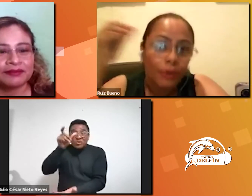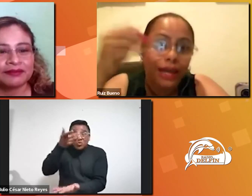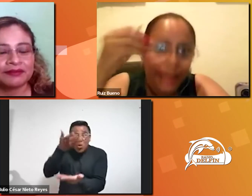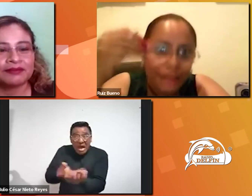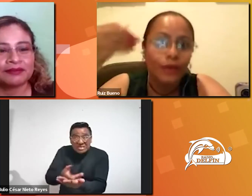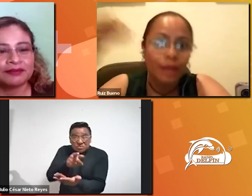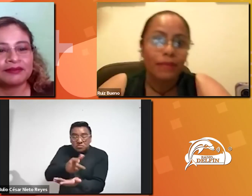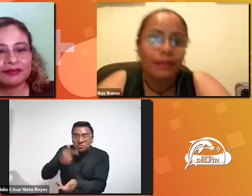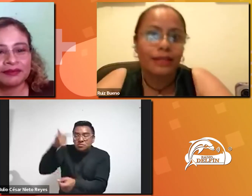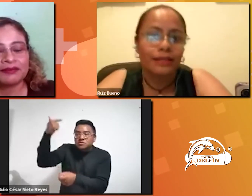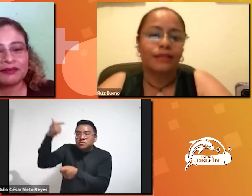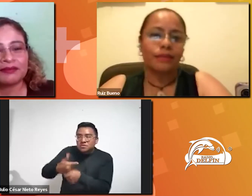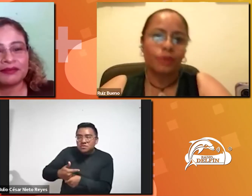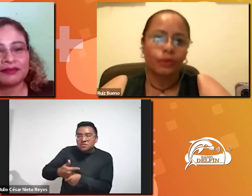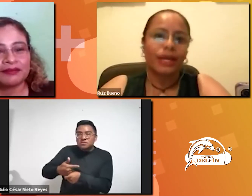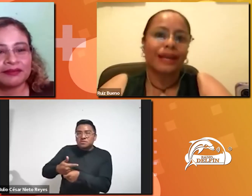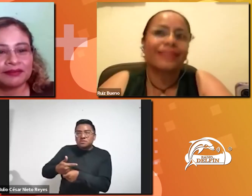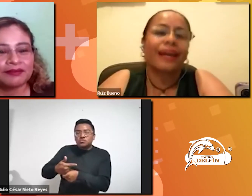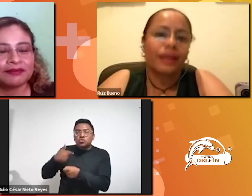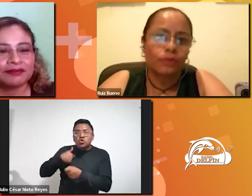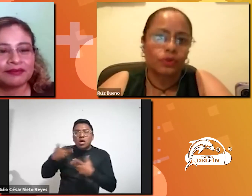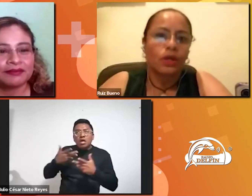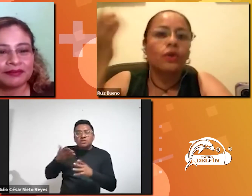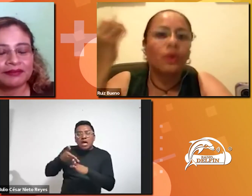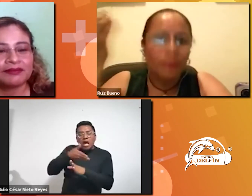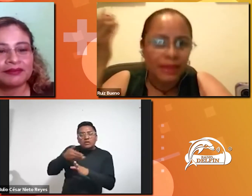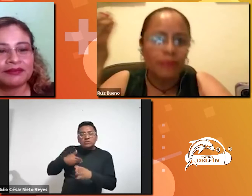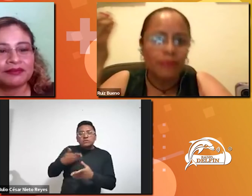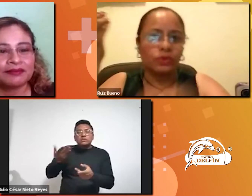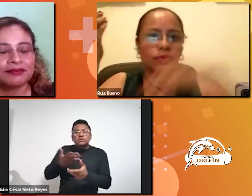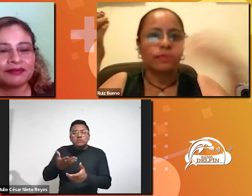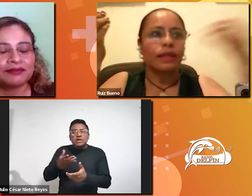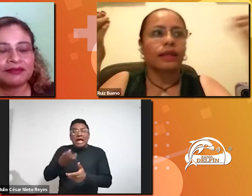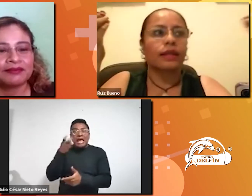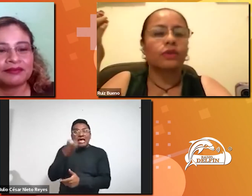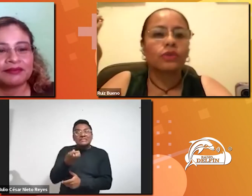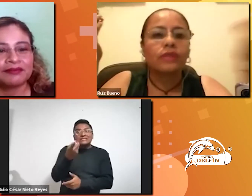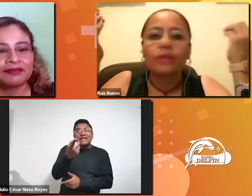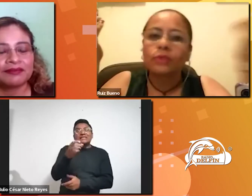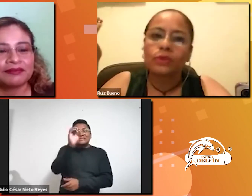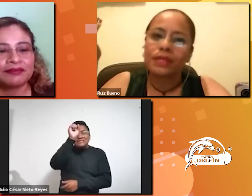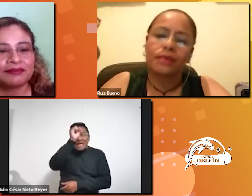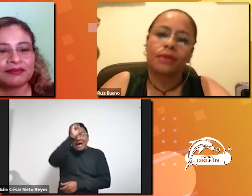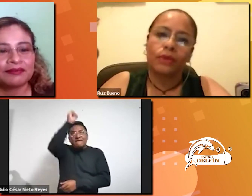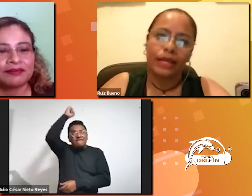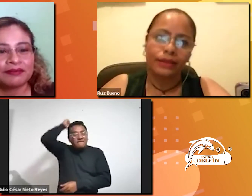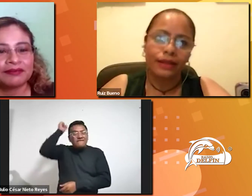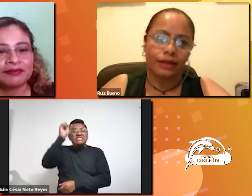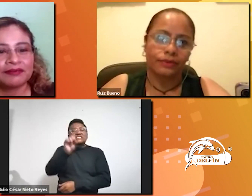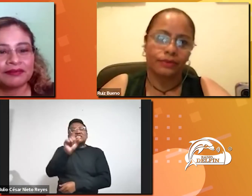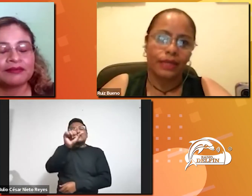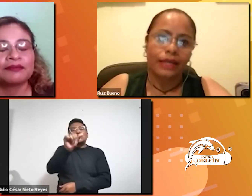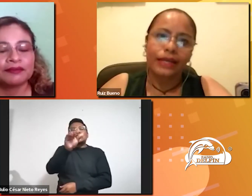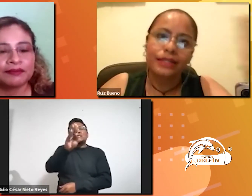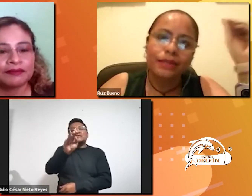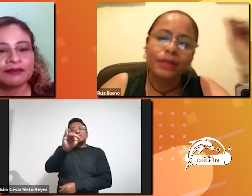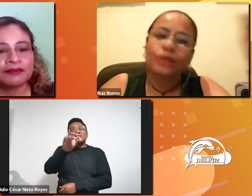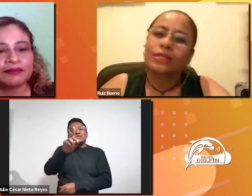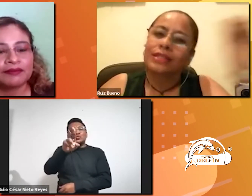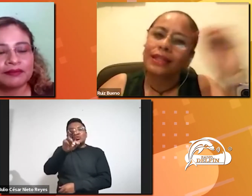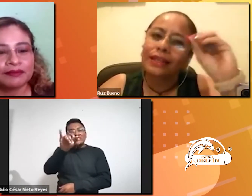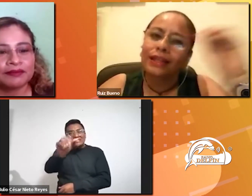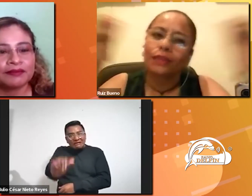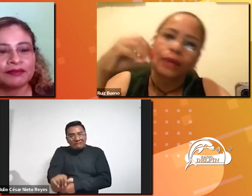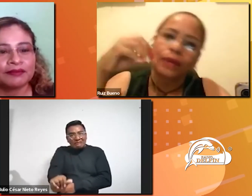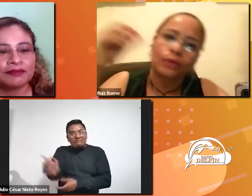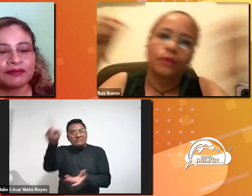Jenny. Porque eso realmente es la sabiduría que traemos. No olvidemos que nosotros traemos una sabiduría interna, que siempre nos